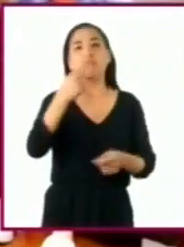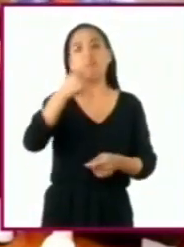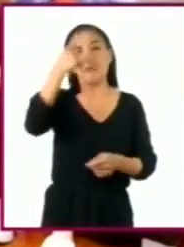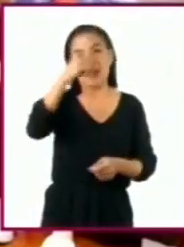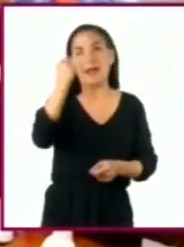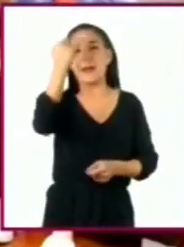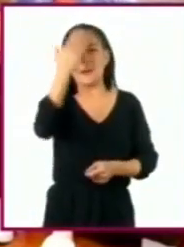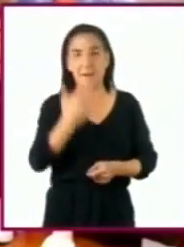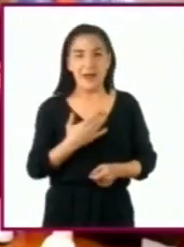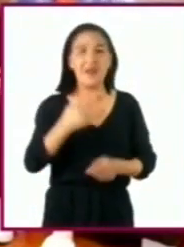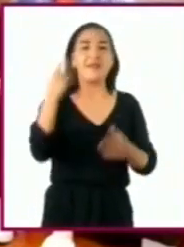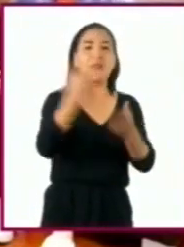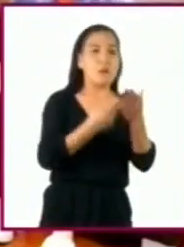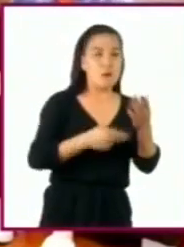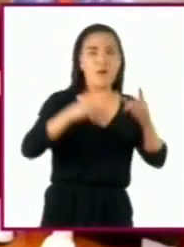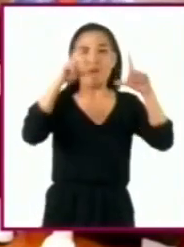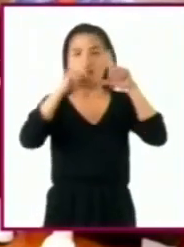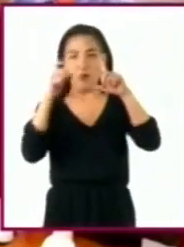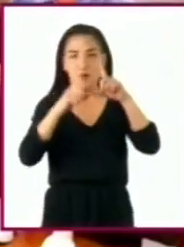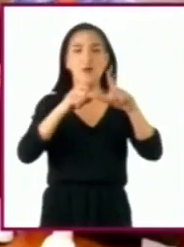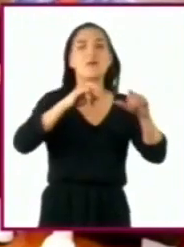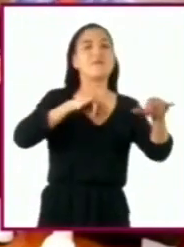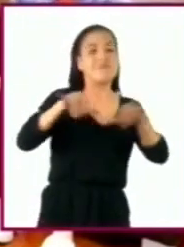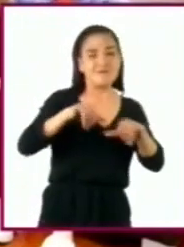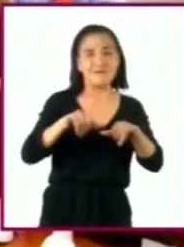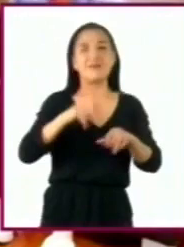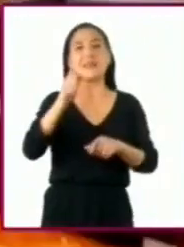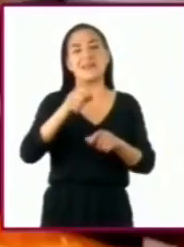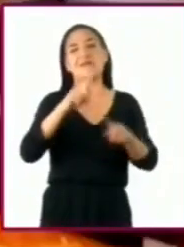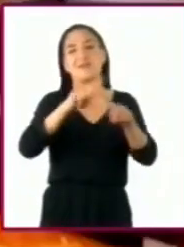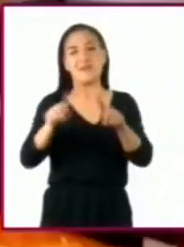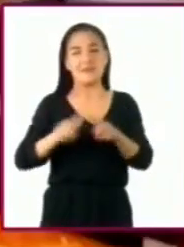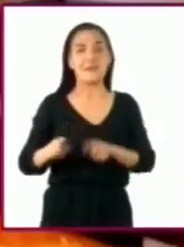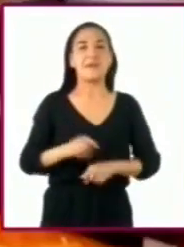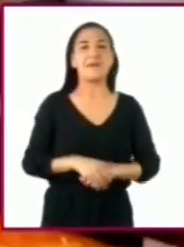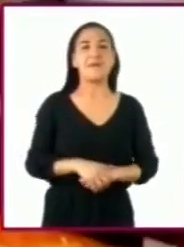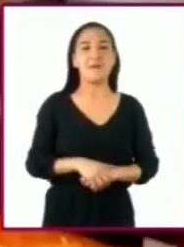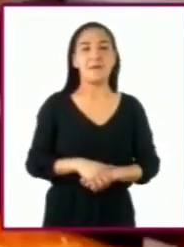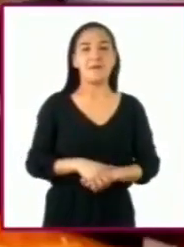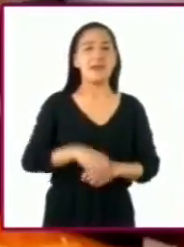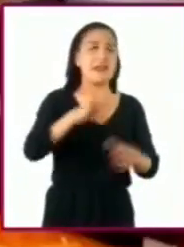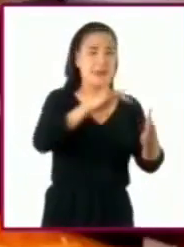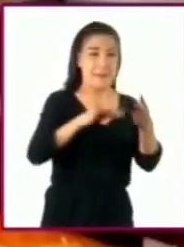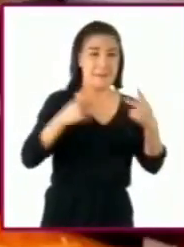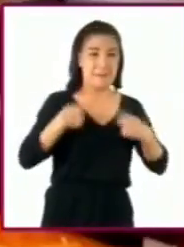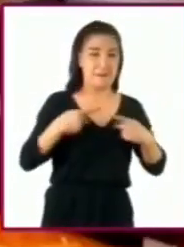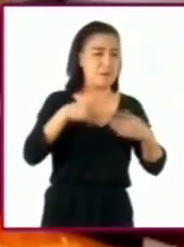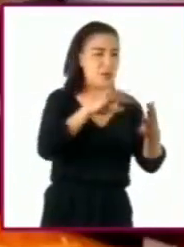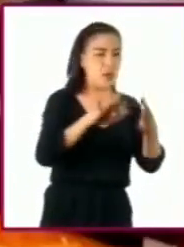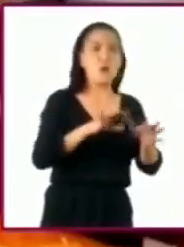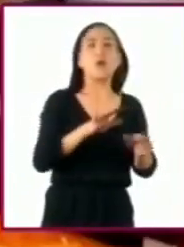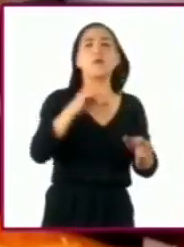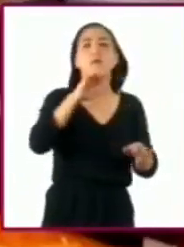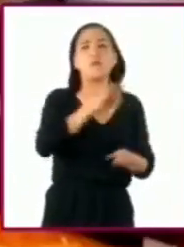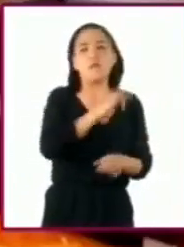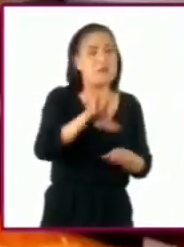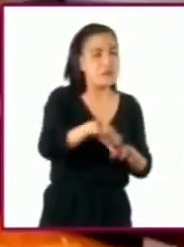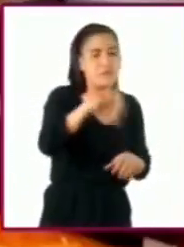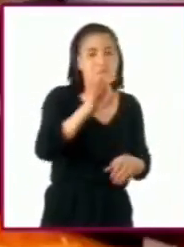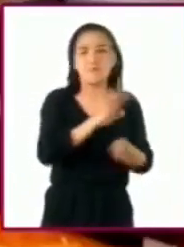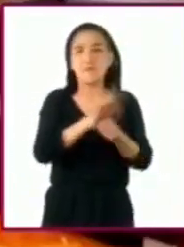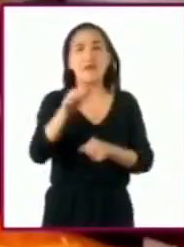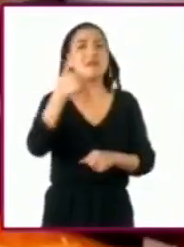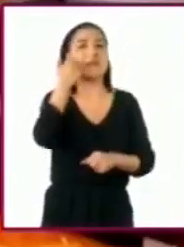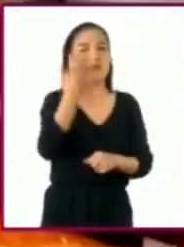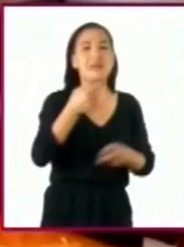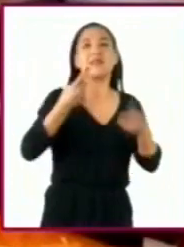imágenes, fotografías, esquemas, líneas, etc. El lector puede elegir la sección o la parte con la que va a empezar y